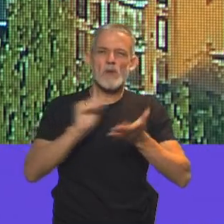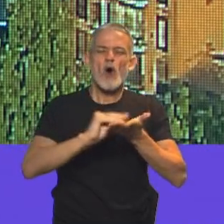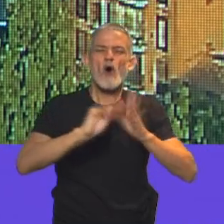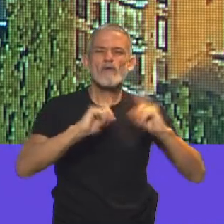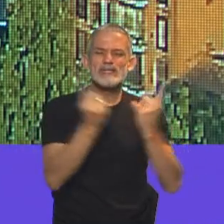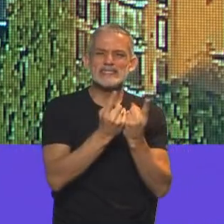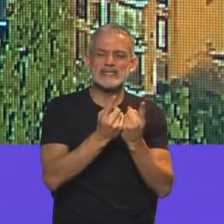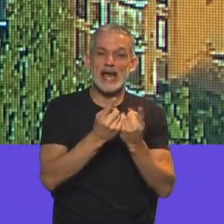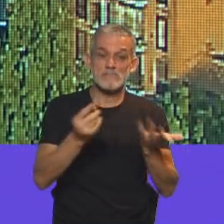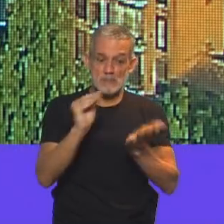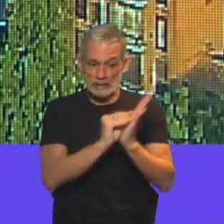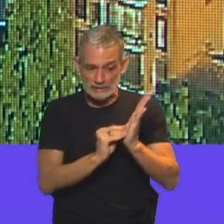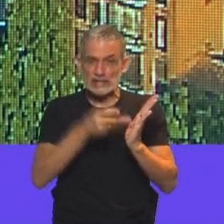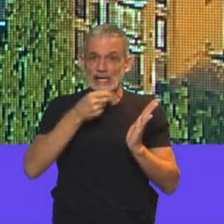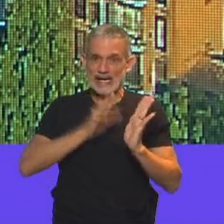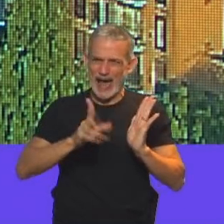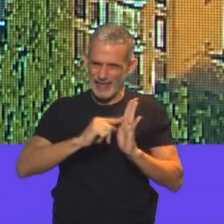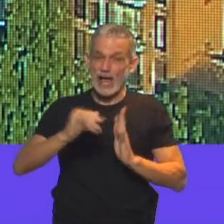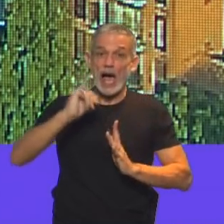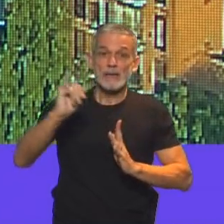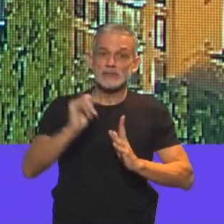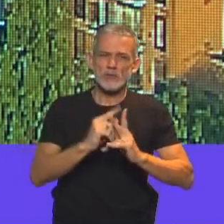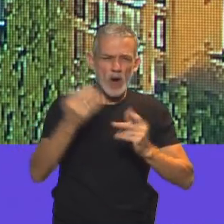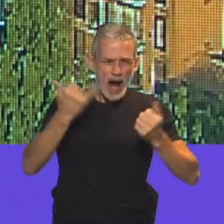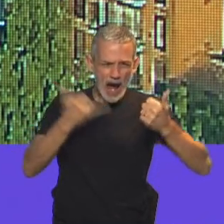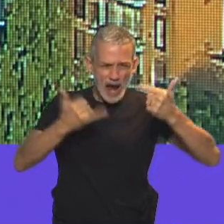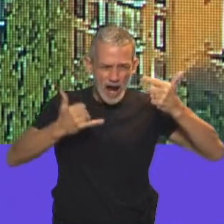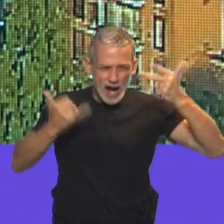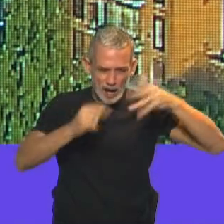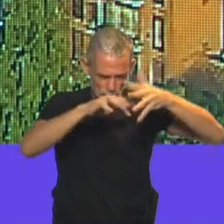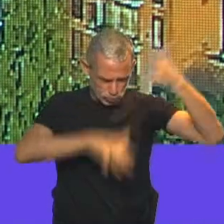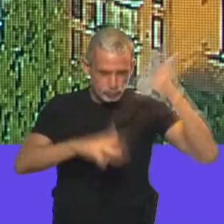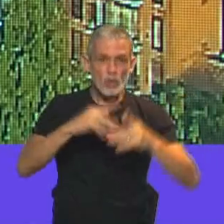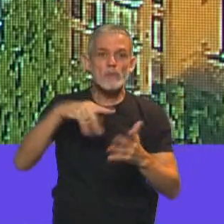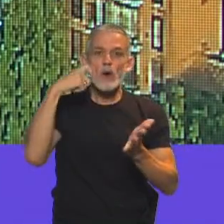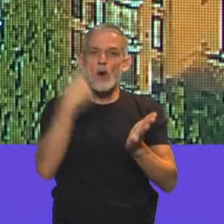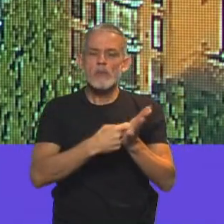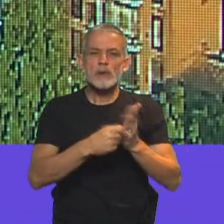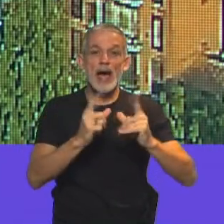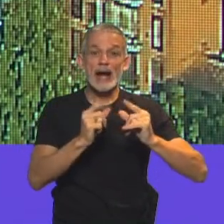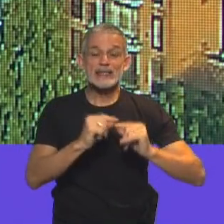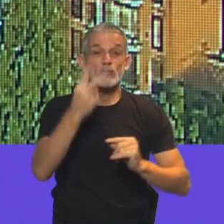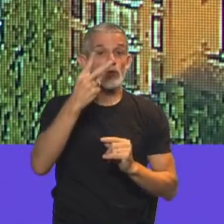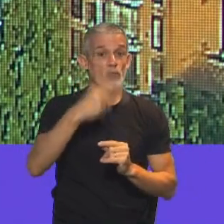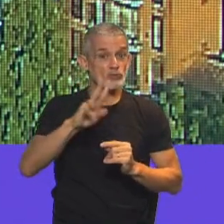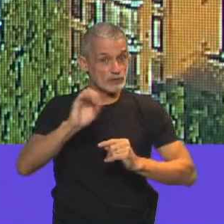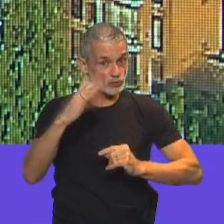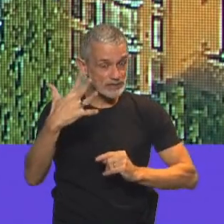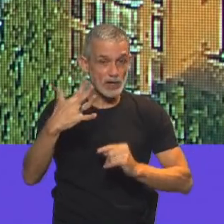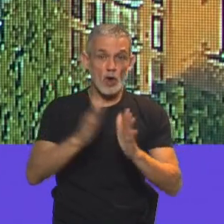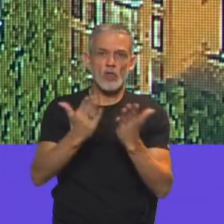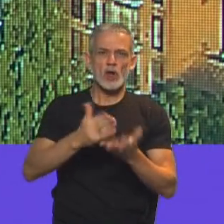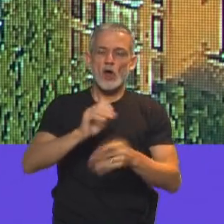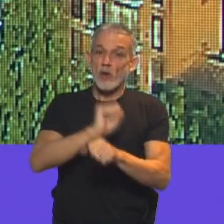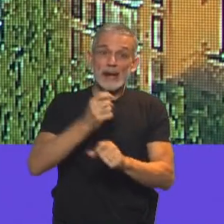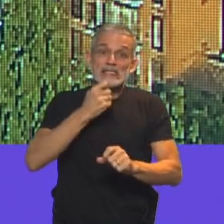todavía no tiene registrada ninguna están anticipadas una catarata de denuncias por violación al artículo 205 del código penal si la